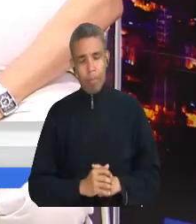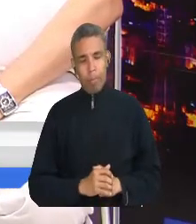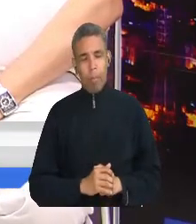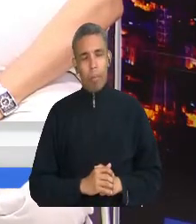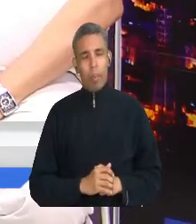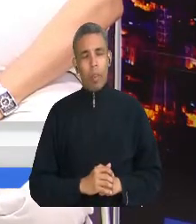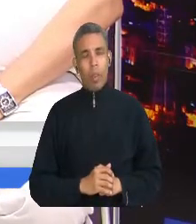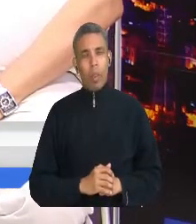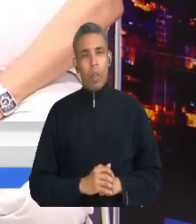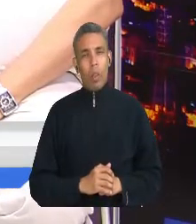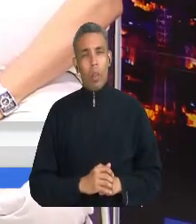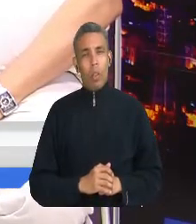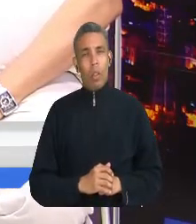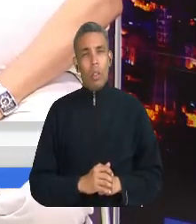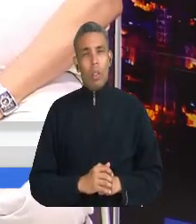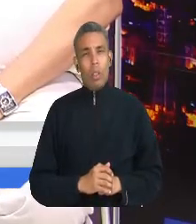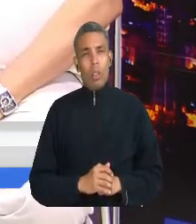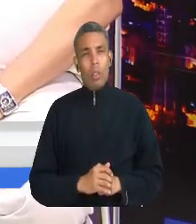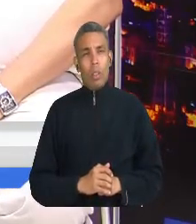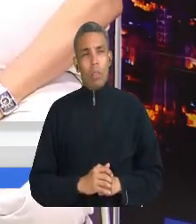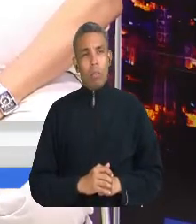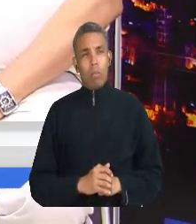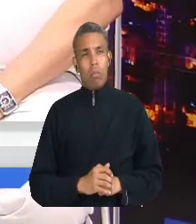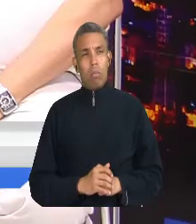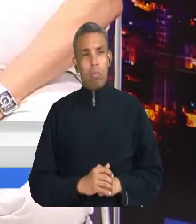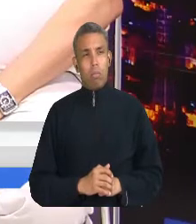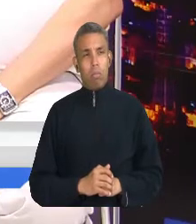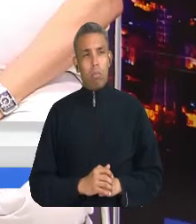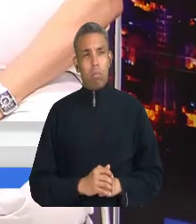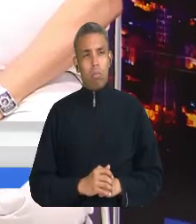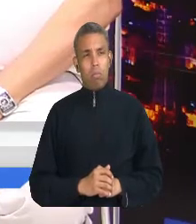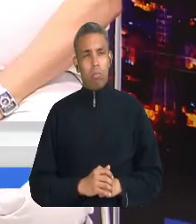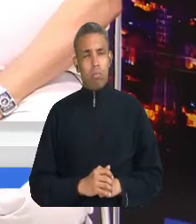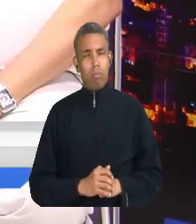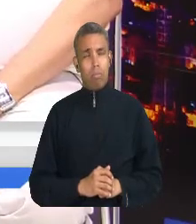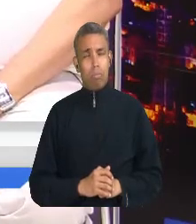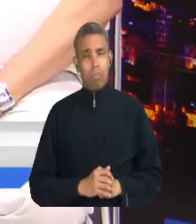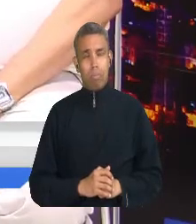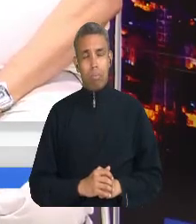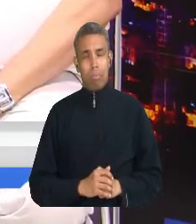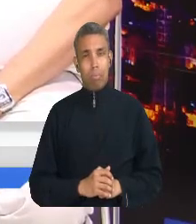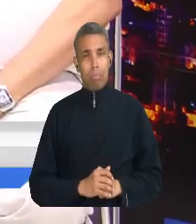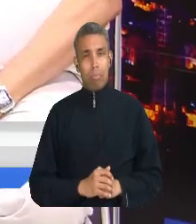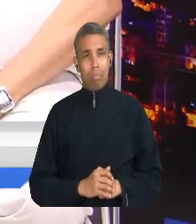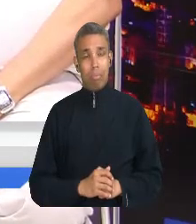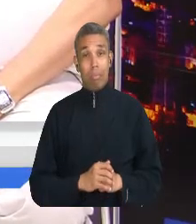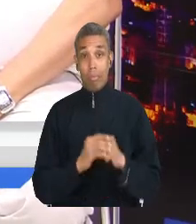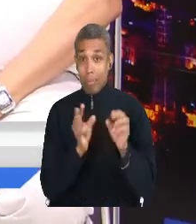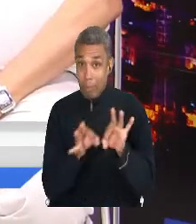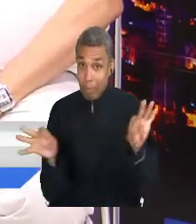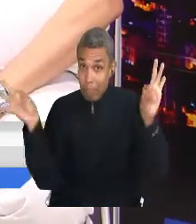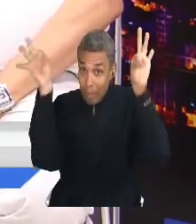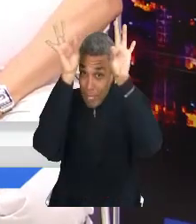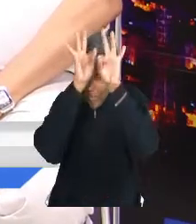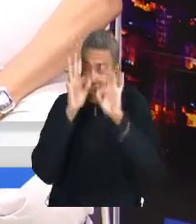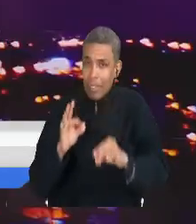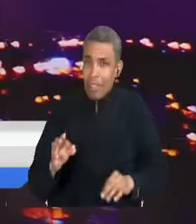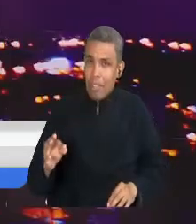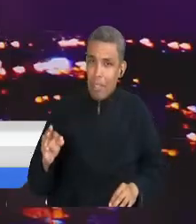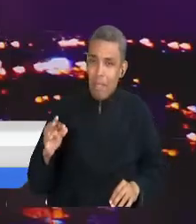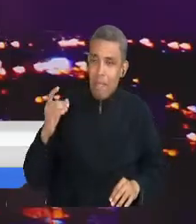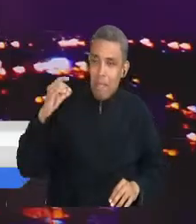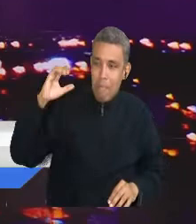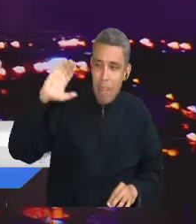se está en el propósito de volver a traer los recursos de estímulo, llaman eso, ¿cierto? Por eso le decía que lo más importante era que el doctor